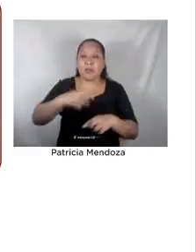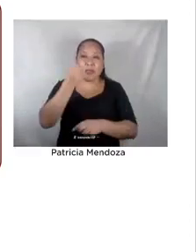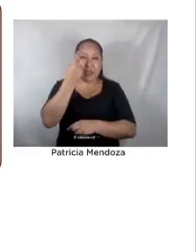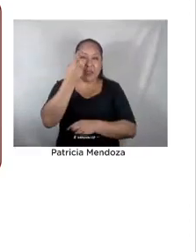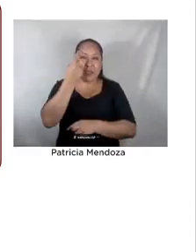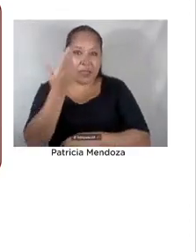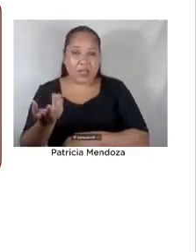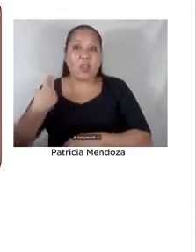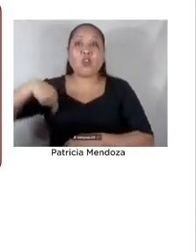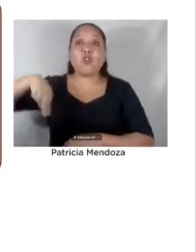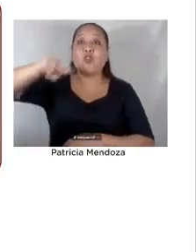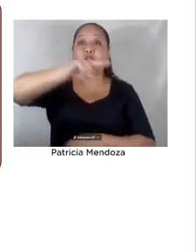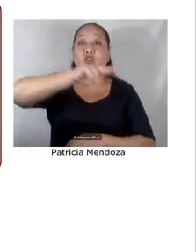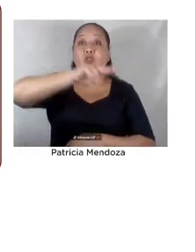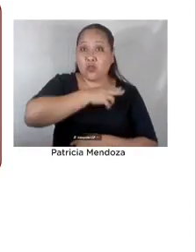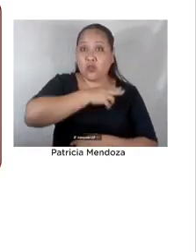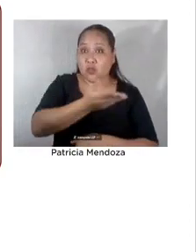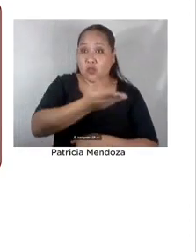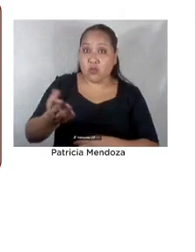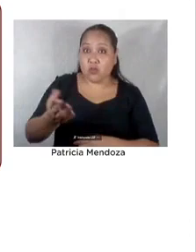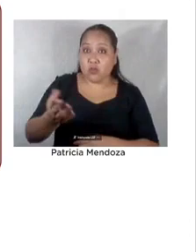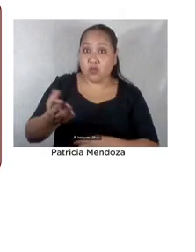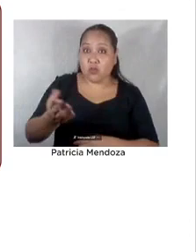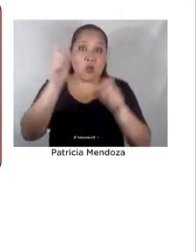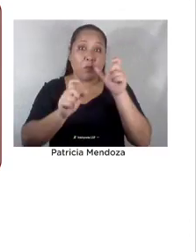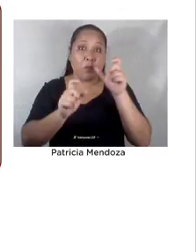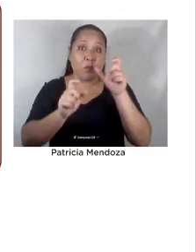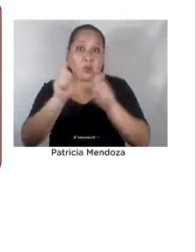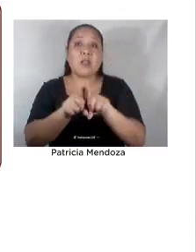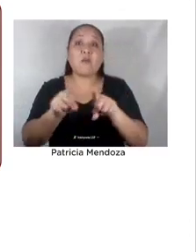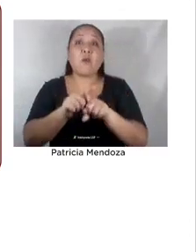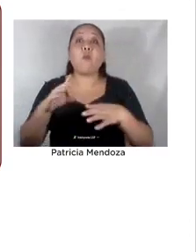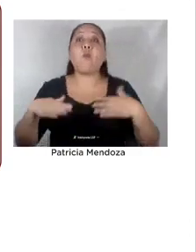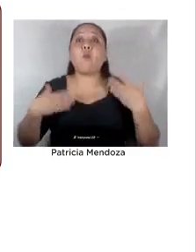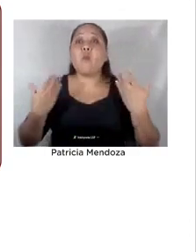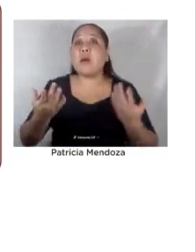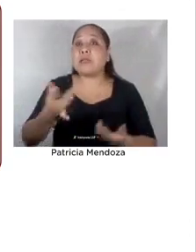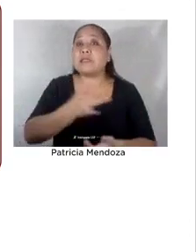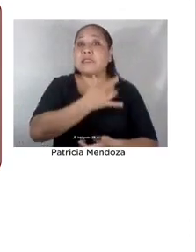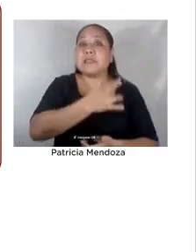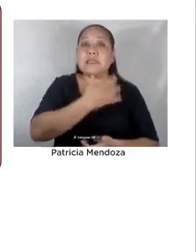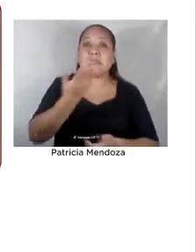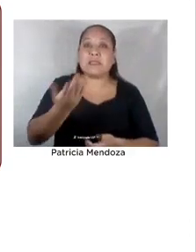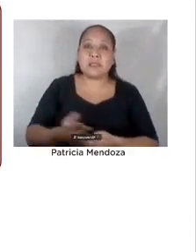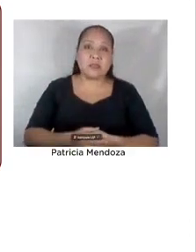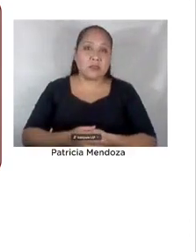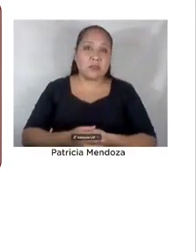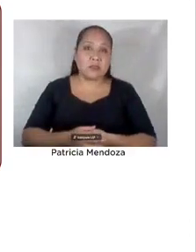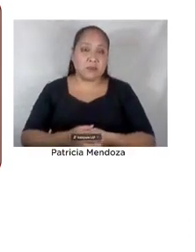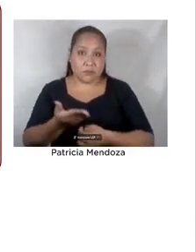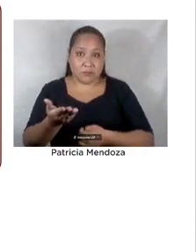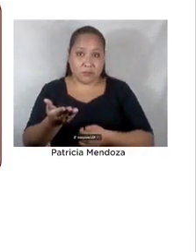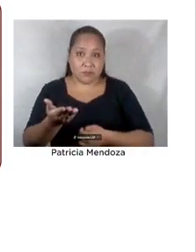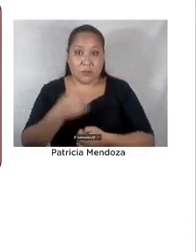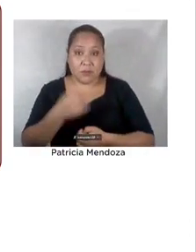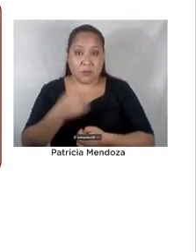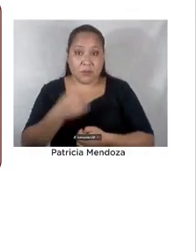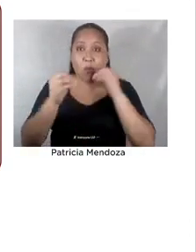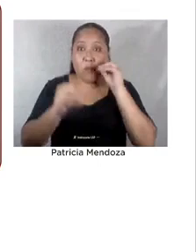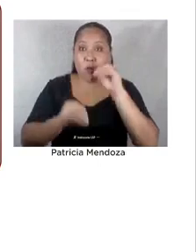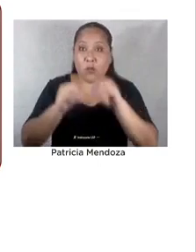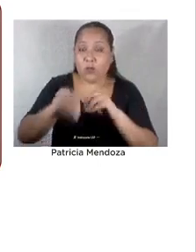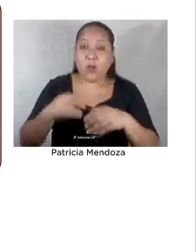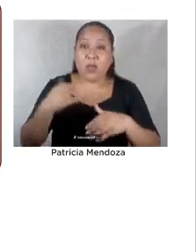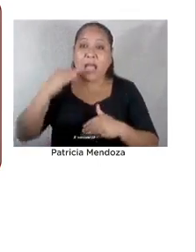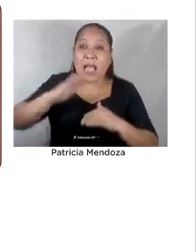los otros y las otras personas también pueden sentir eso, y entonces vamos generando un camino hacia algo muy